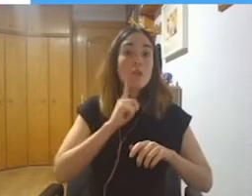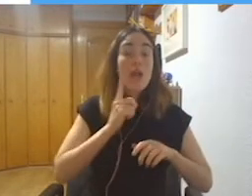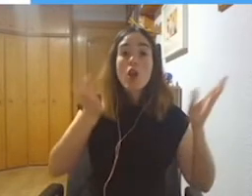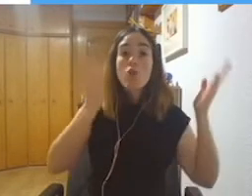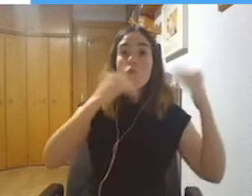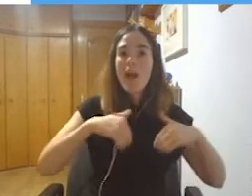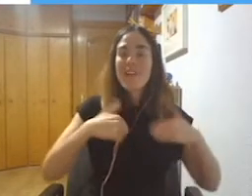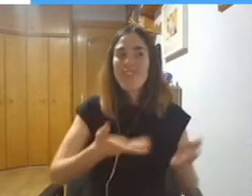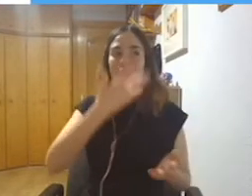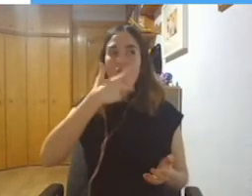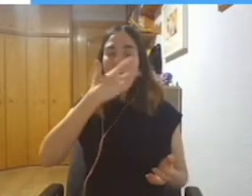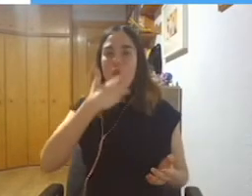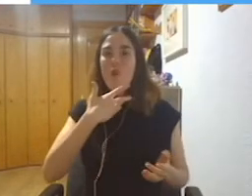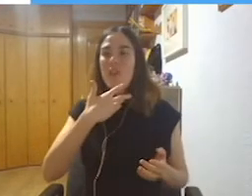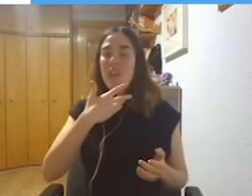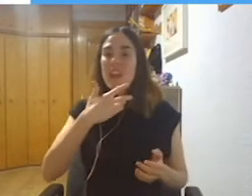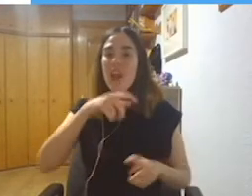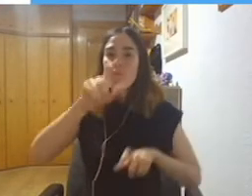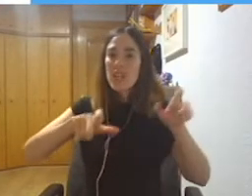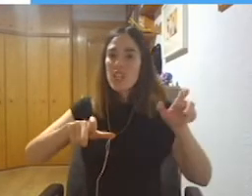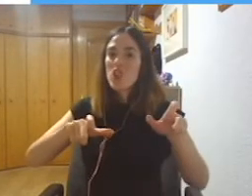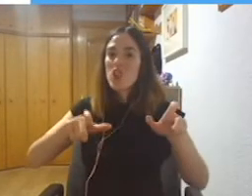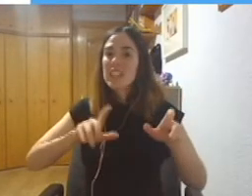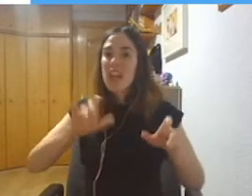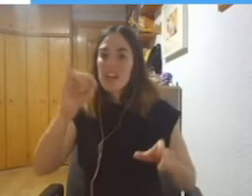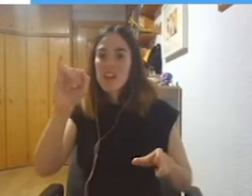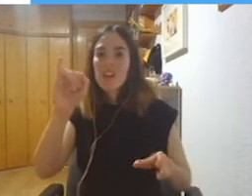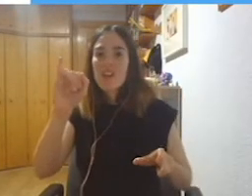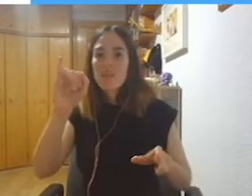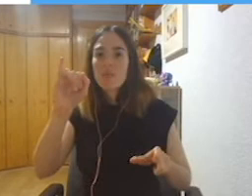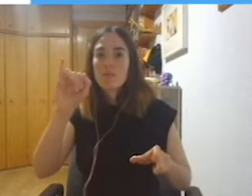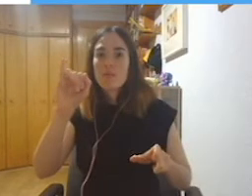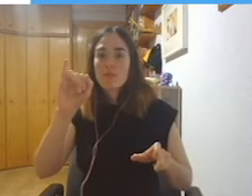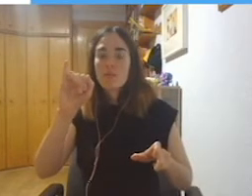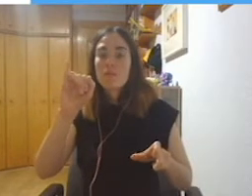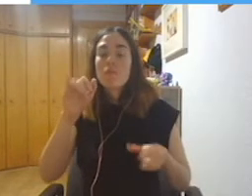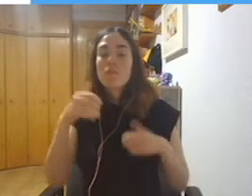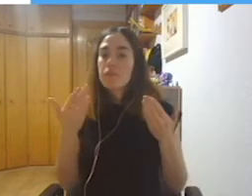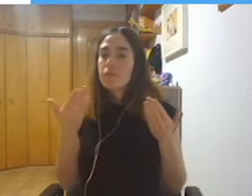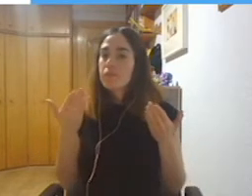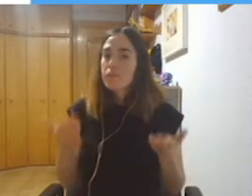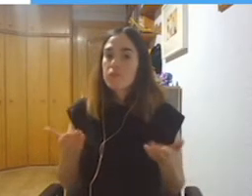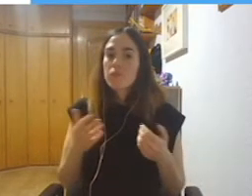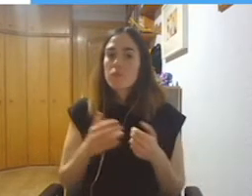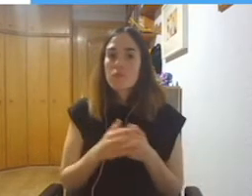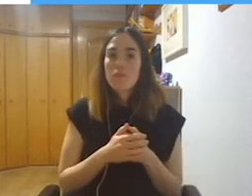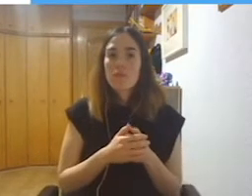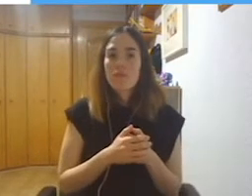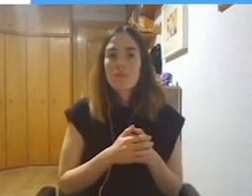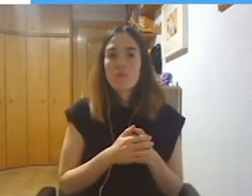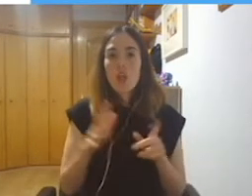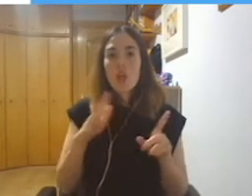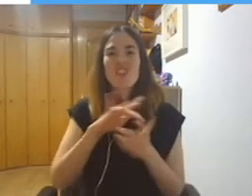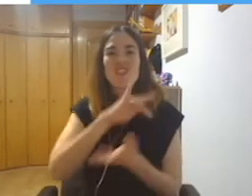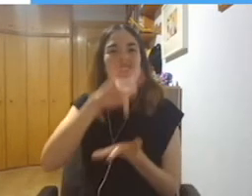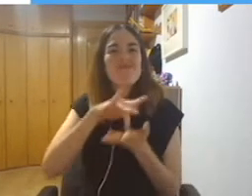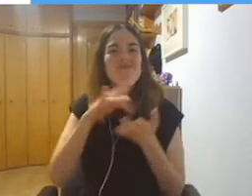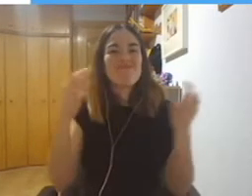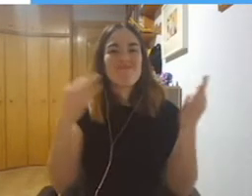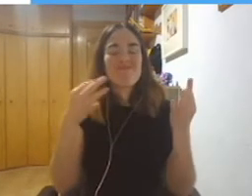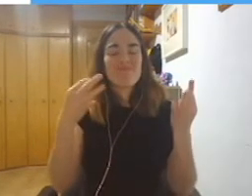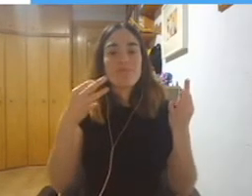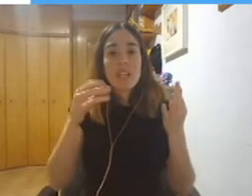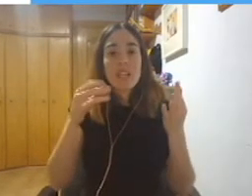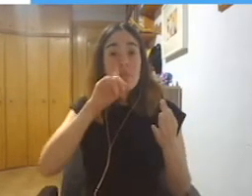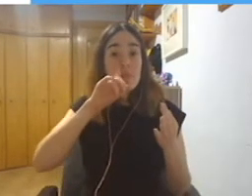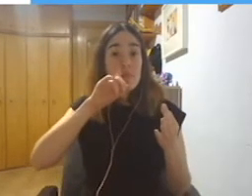conocen un poco del mundo de las personas que sí tienen esta discapacidad. Entonces, ¿qué sucede con esto? Que